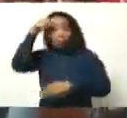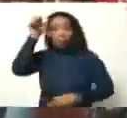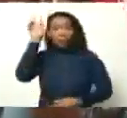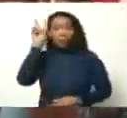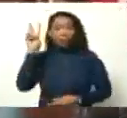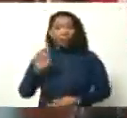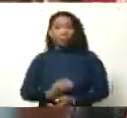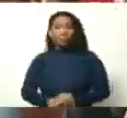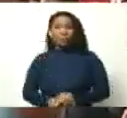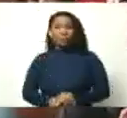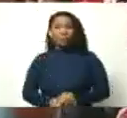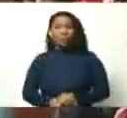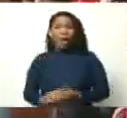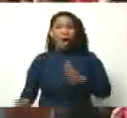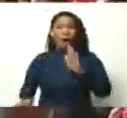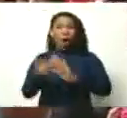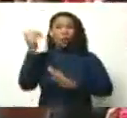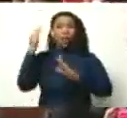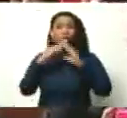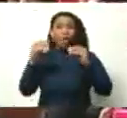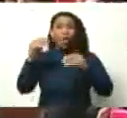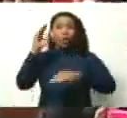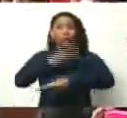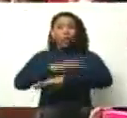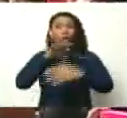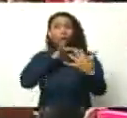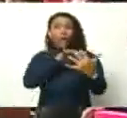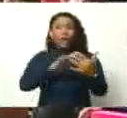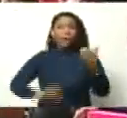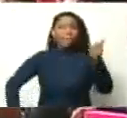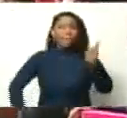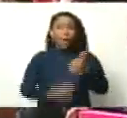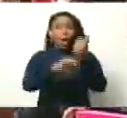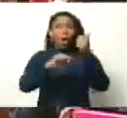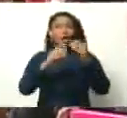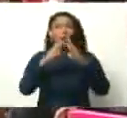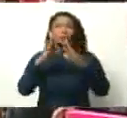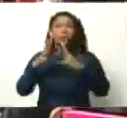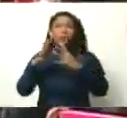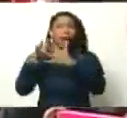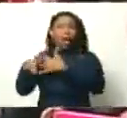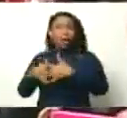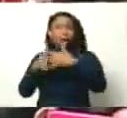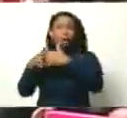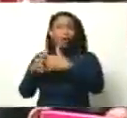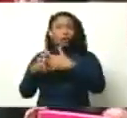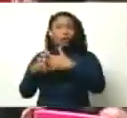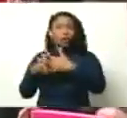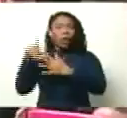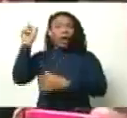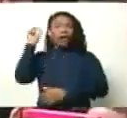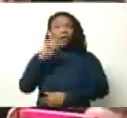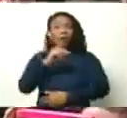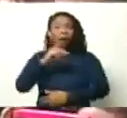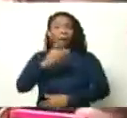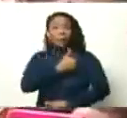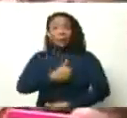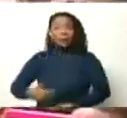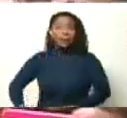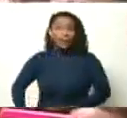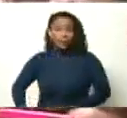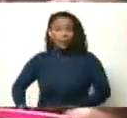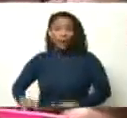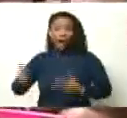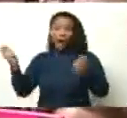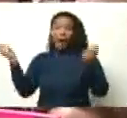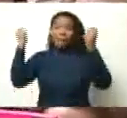venezolano, en contra de todas las acciones de guerra impulsadas por parte de los Estados Unidos. Y también el presidente